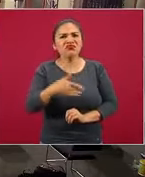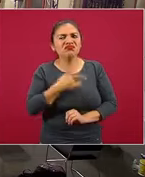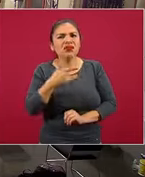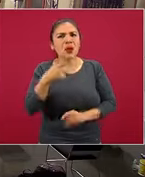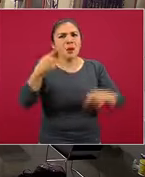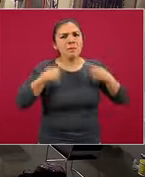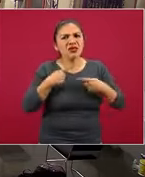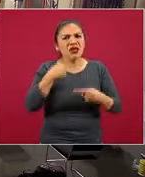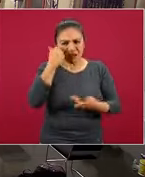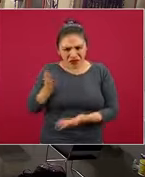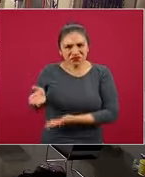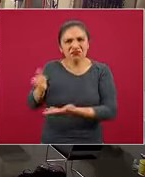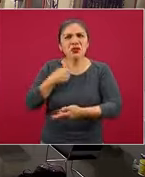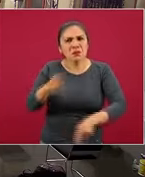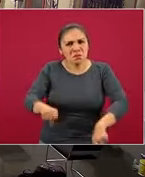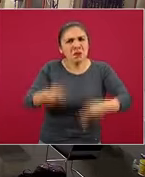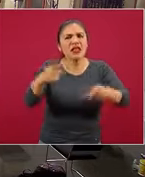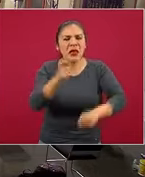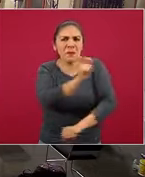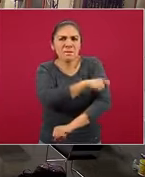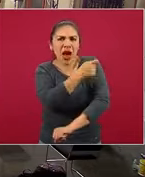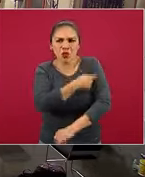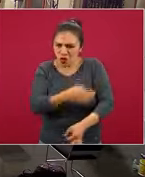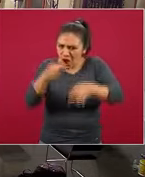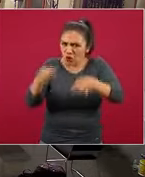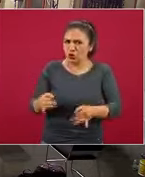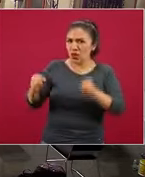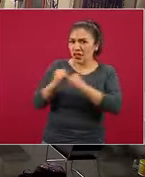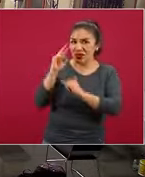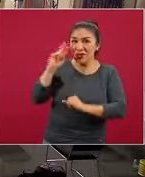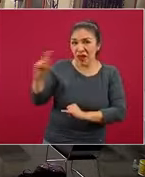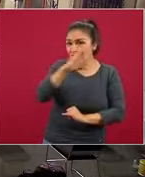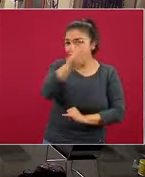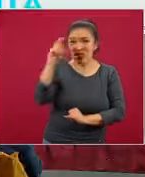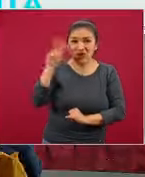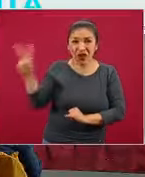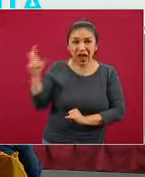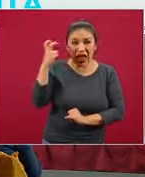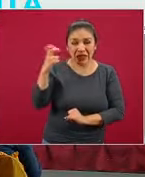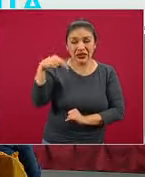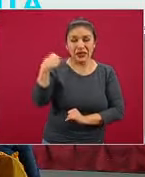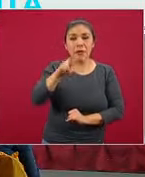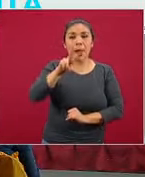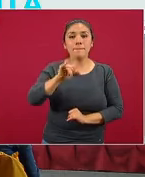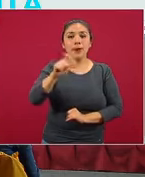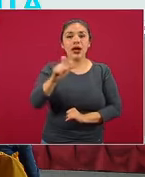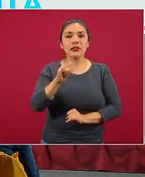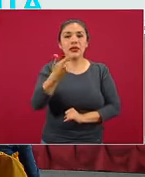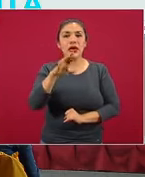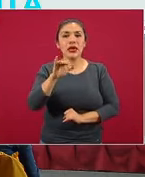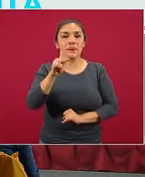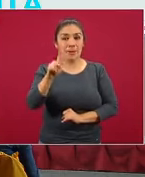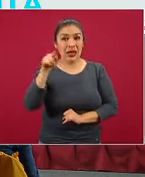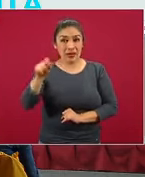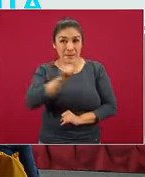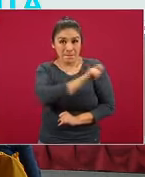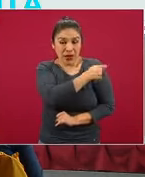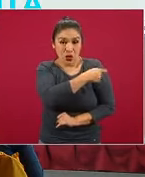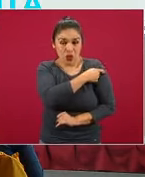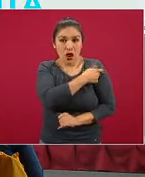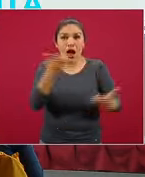quieren vender la vacuna institucional, que es esta, Vaxigrip, que es la vacuna trivalente y que es la